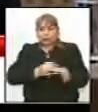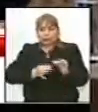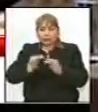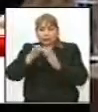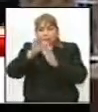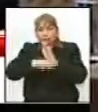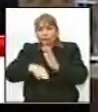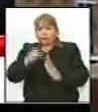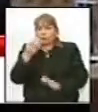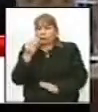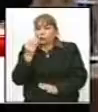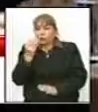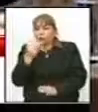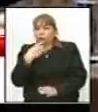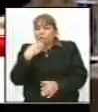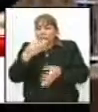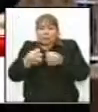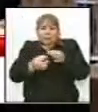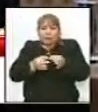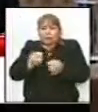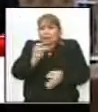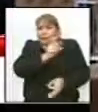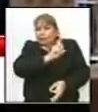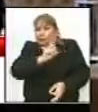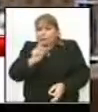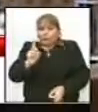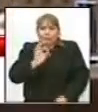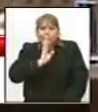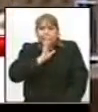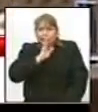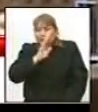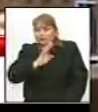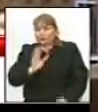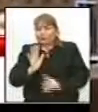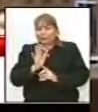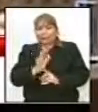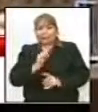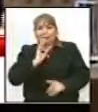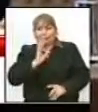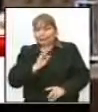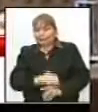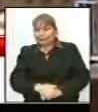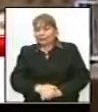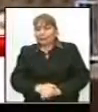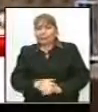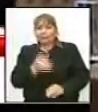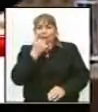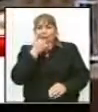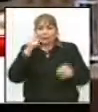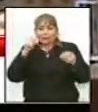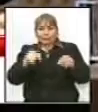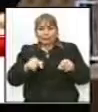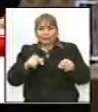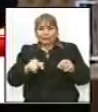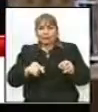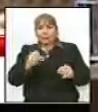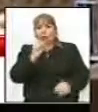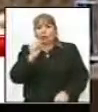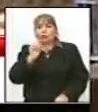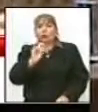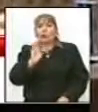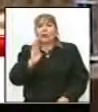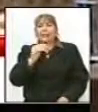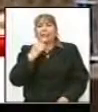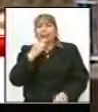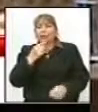los más jóvenes, etcétera, que no habláramos ni nos expresáramos jamás de lo que sucedía en el Perú como subversivos,